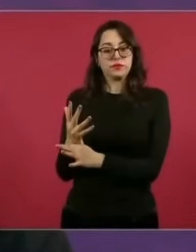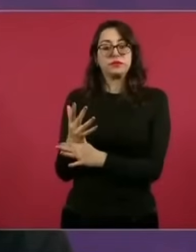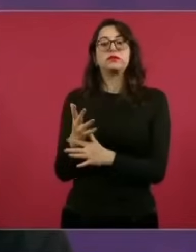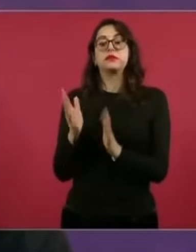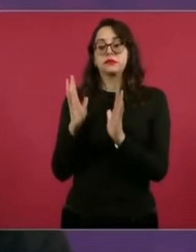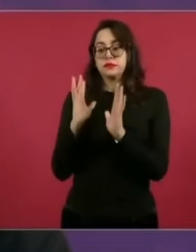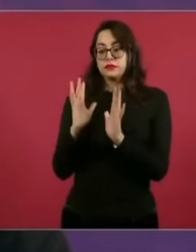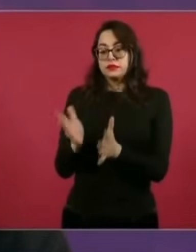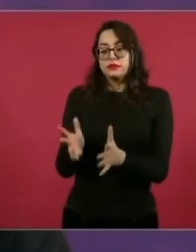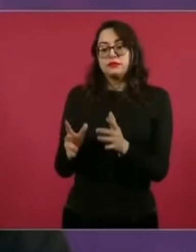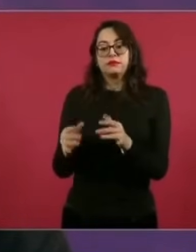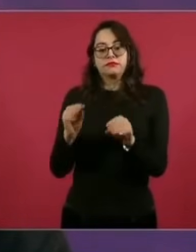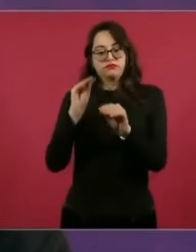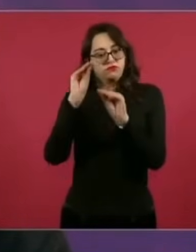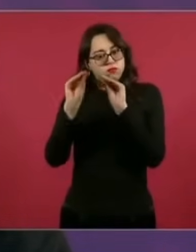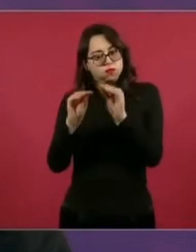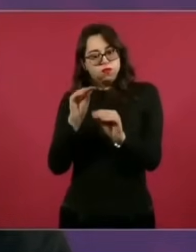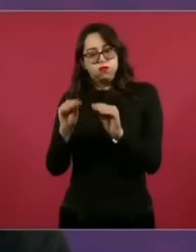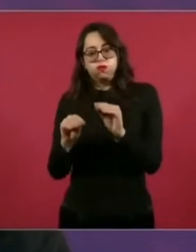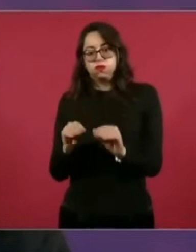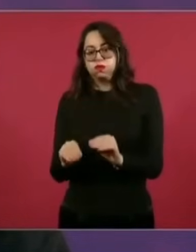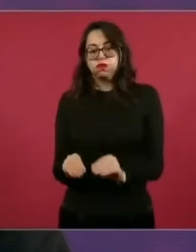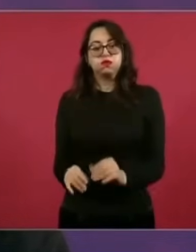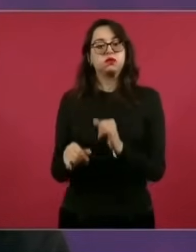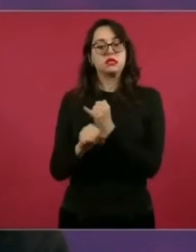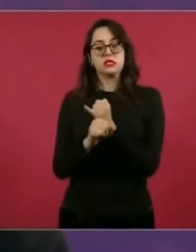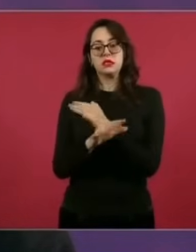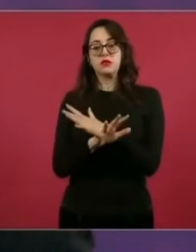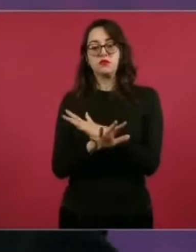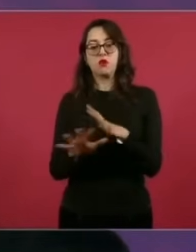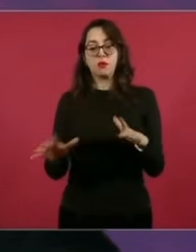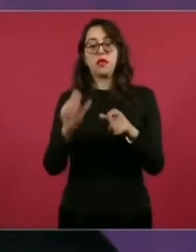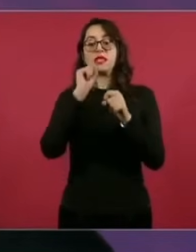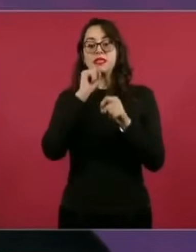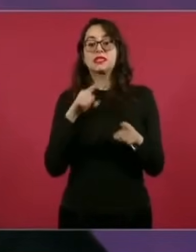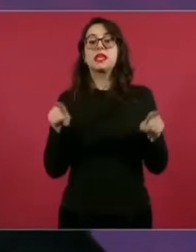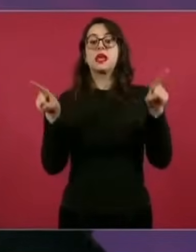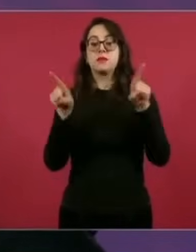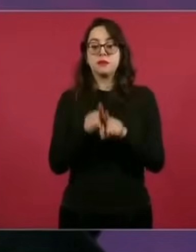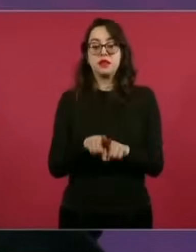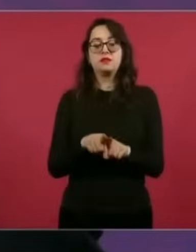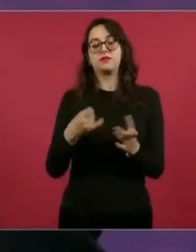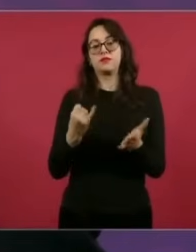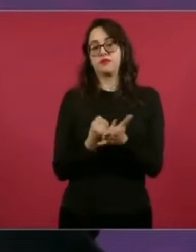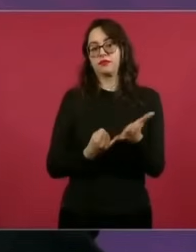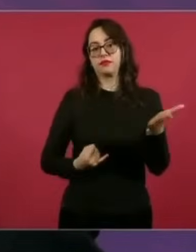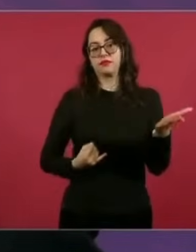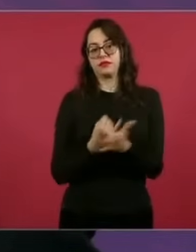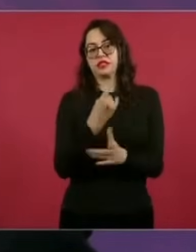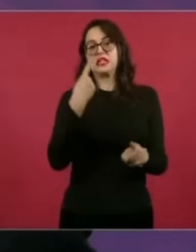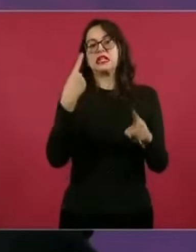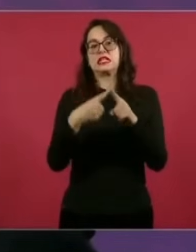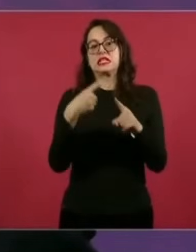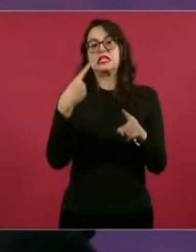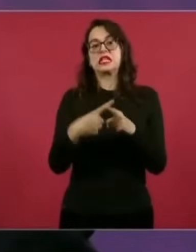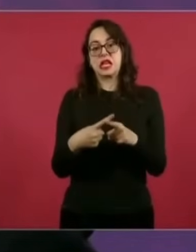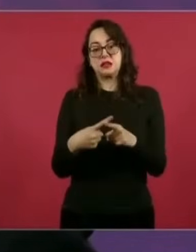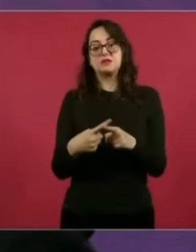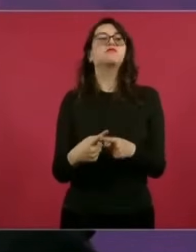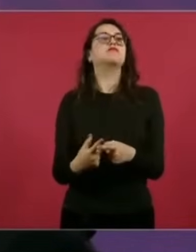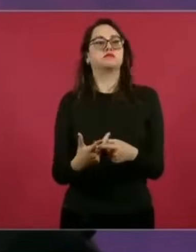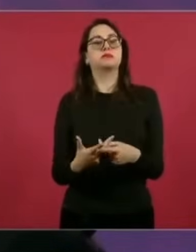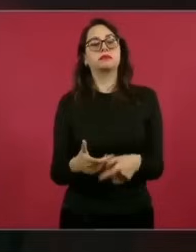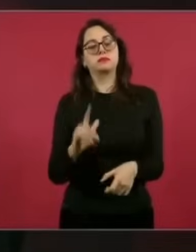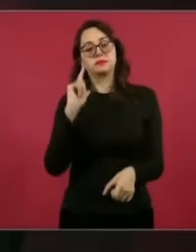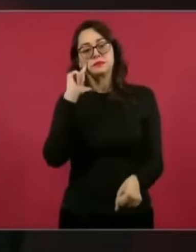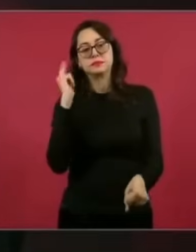se está elaborando un informe, como se señaló, y se determine la responsabilidad y eventualmente se